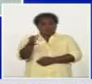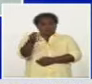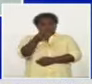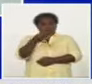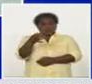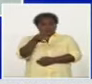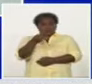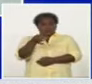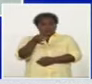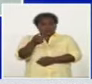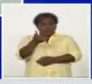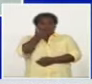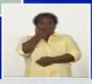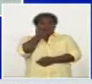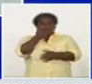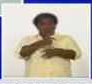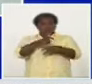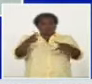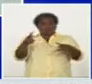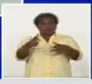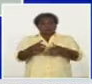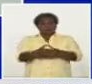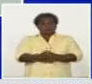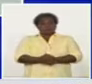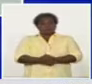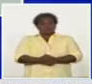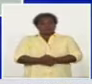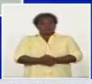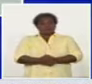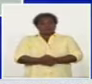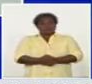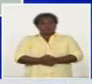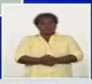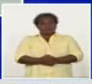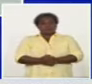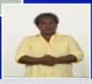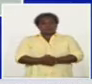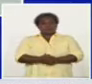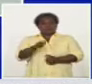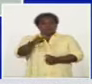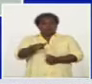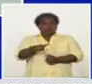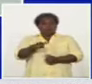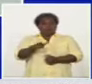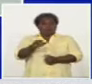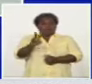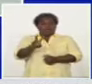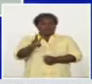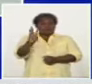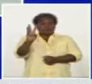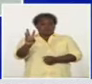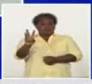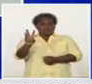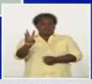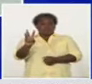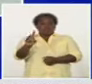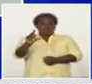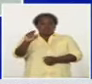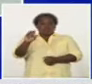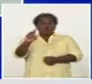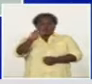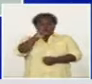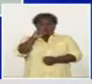mayor número de casos autóctonos ayer. Jovellanos con 3, Colón, Hagüey